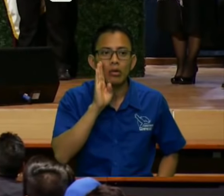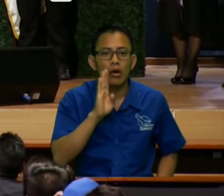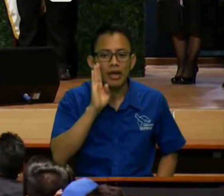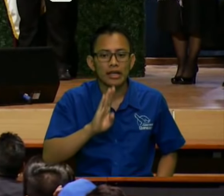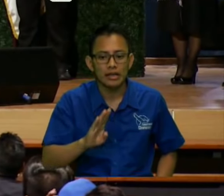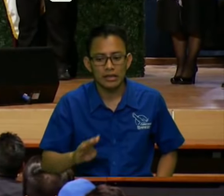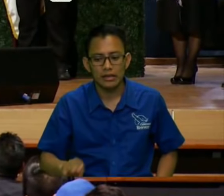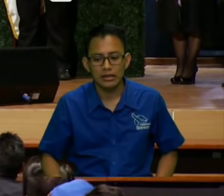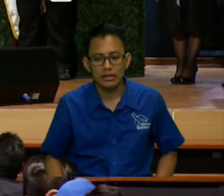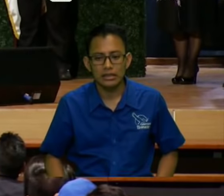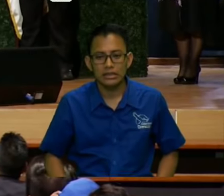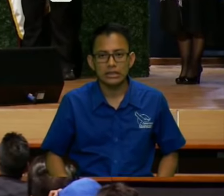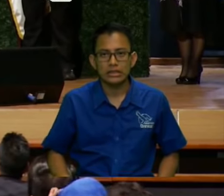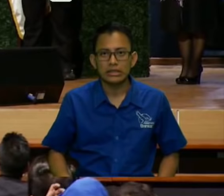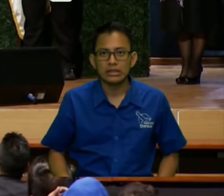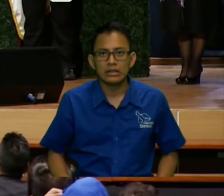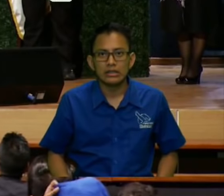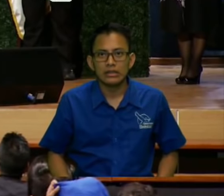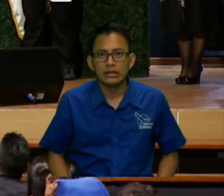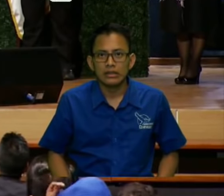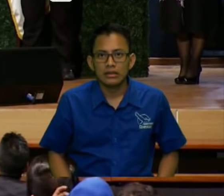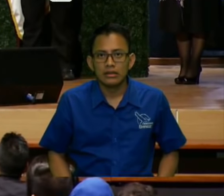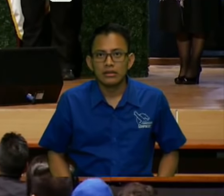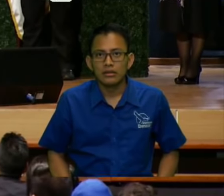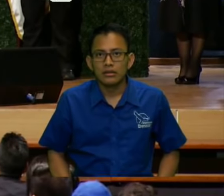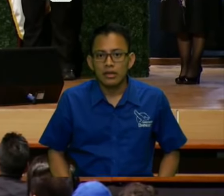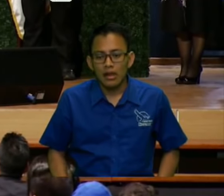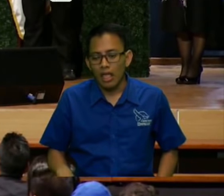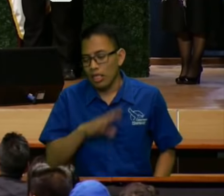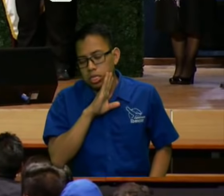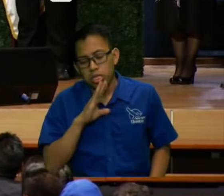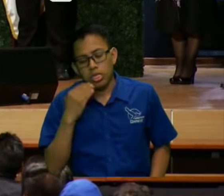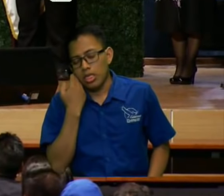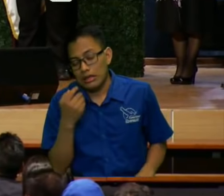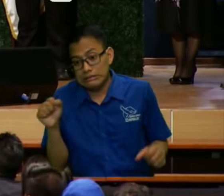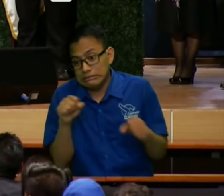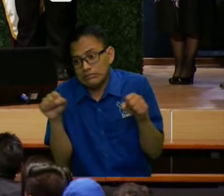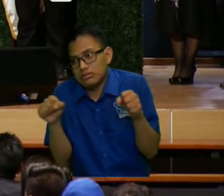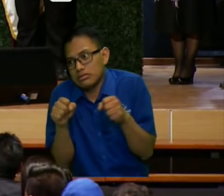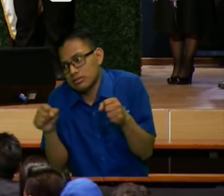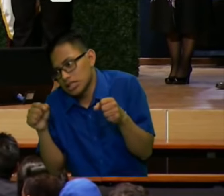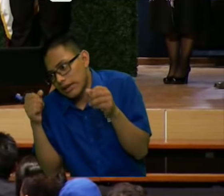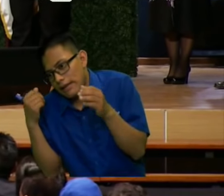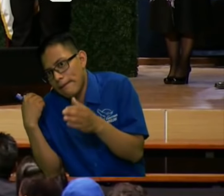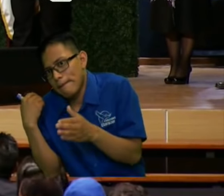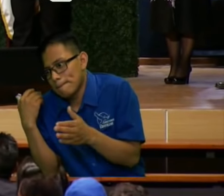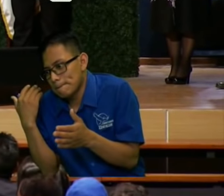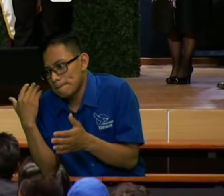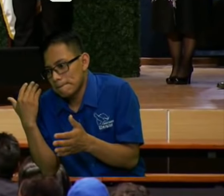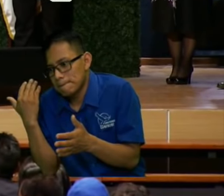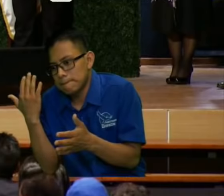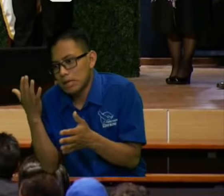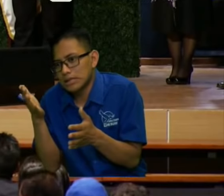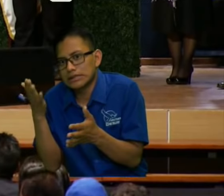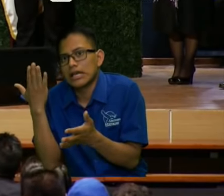grueso. Y el Juanito estaba parado con aquel gran calor esperando. Cuando lo mira, se tiró en el carro de una vez, hermano.